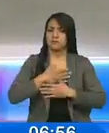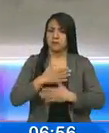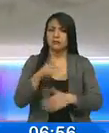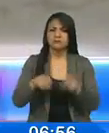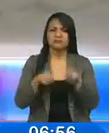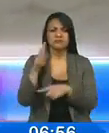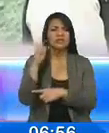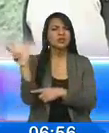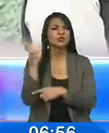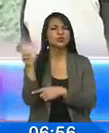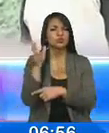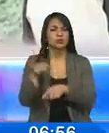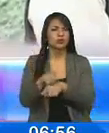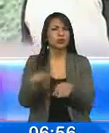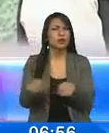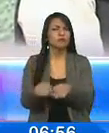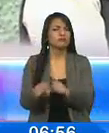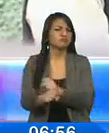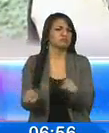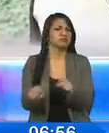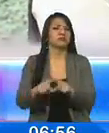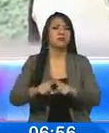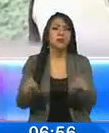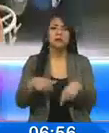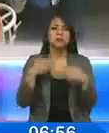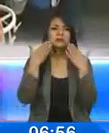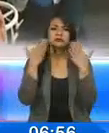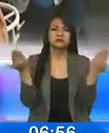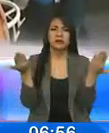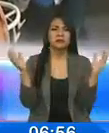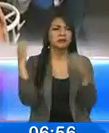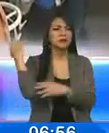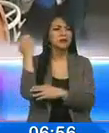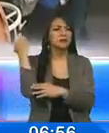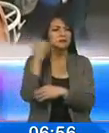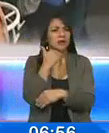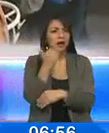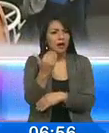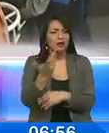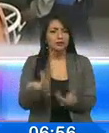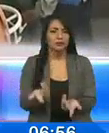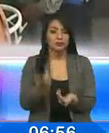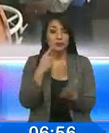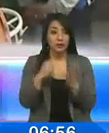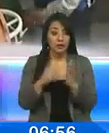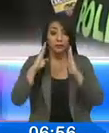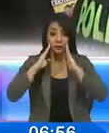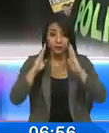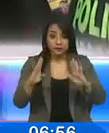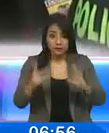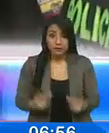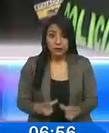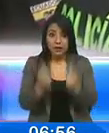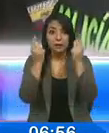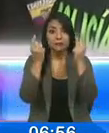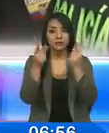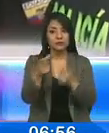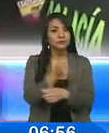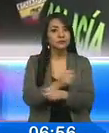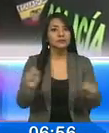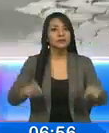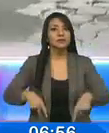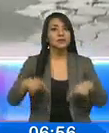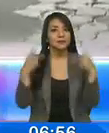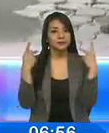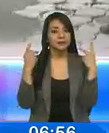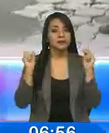algo similar a una explosión, pero nunca se imaginaron que era una emergencia, que de ser atendida en el momento mismo, tal vez las víctimas se hubiesen